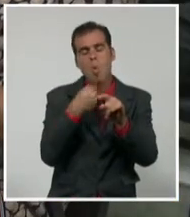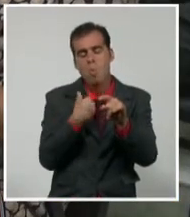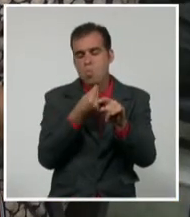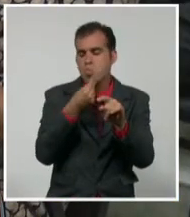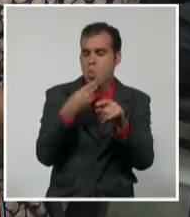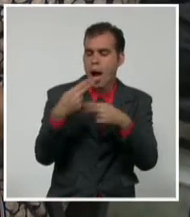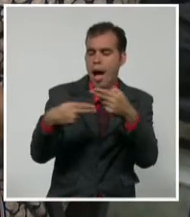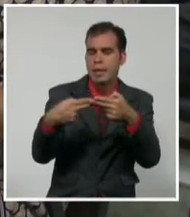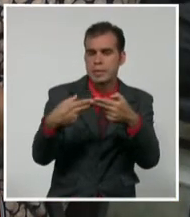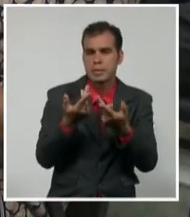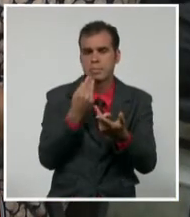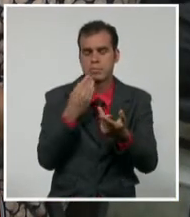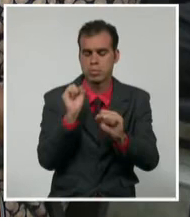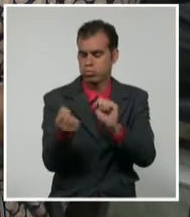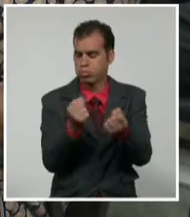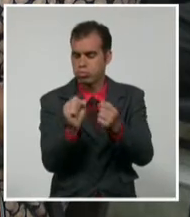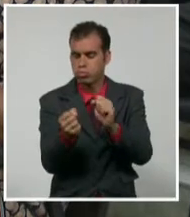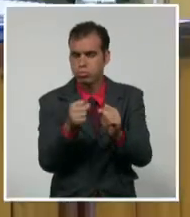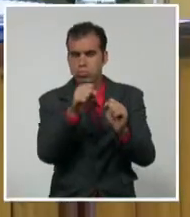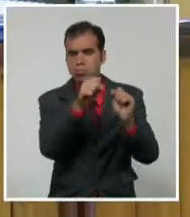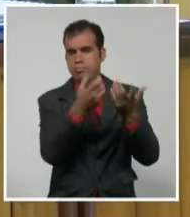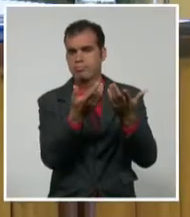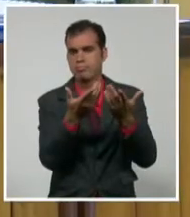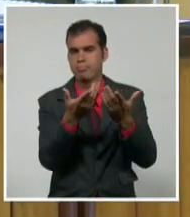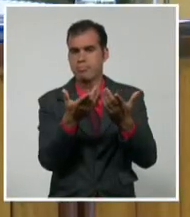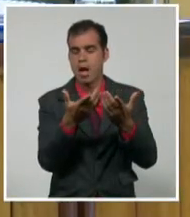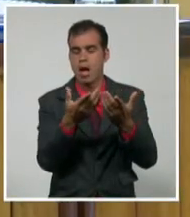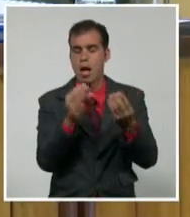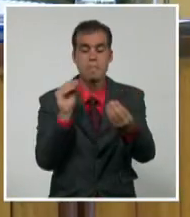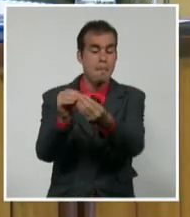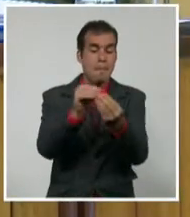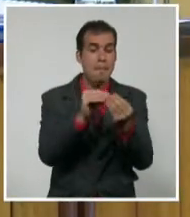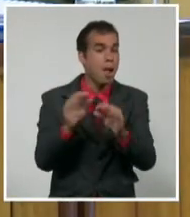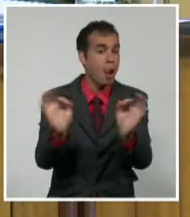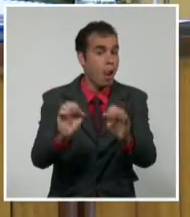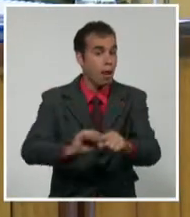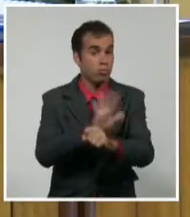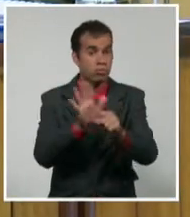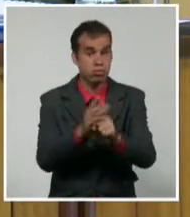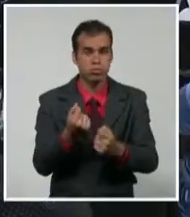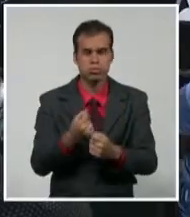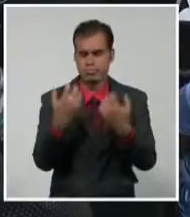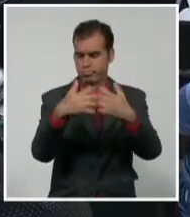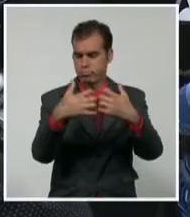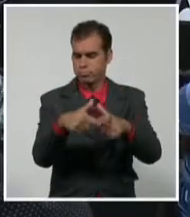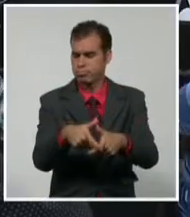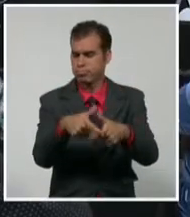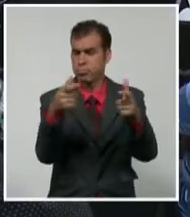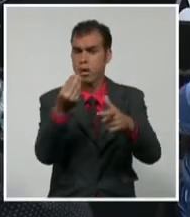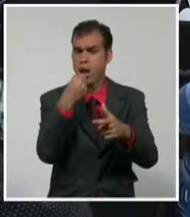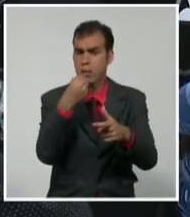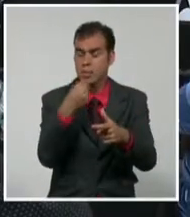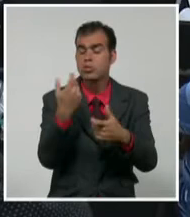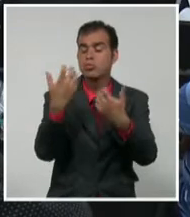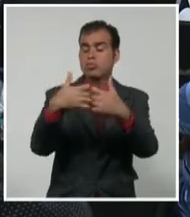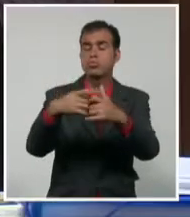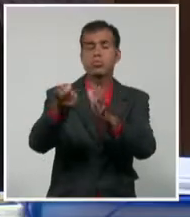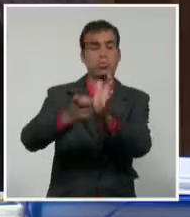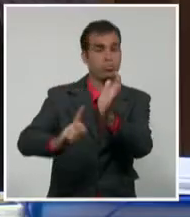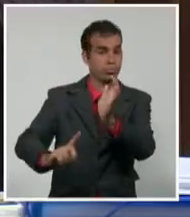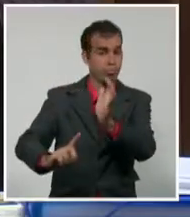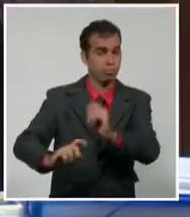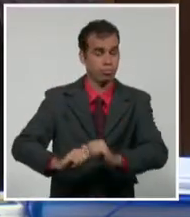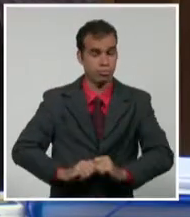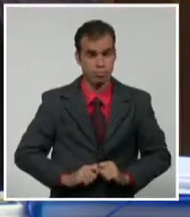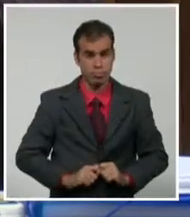a la prevención y enfrentamiento a lakovic 19 la producción de alimentos para el pueblo y la generación de electricidad lo que sí tenemos